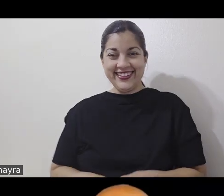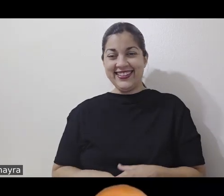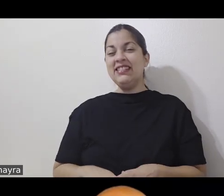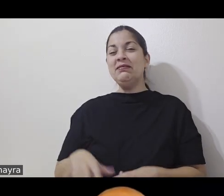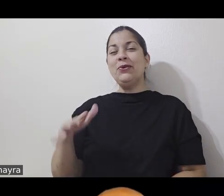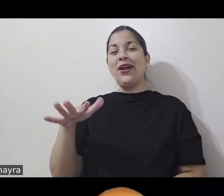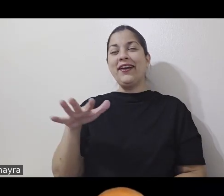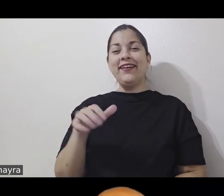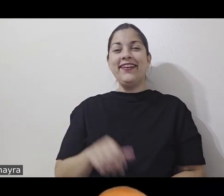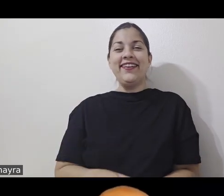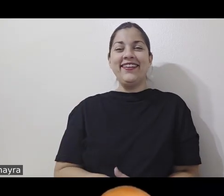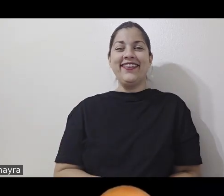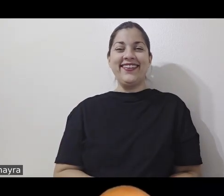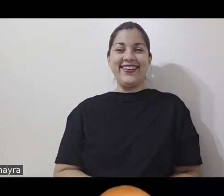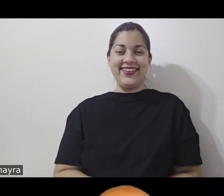Por ahí.